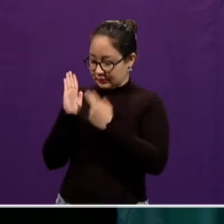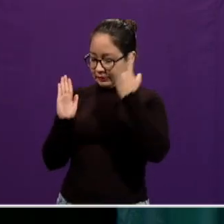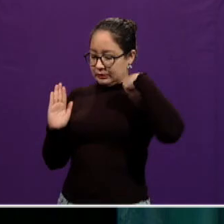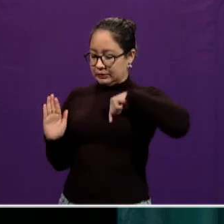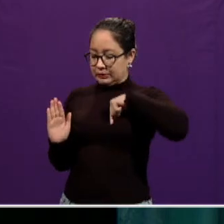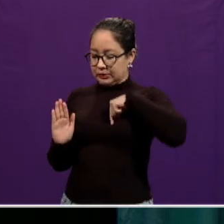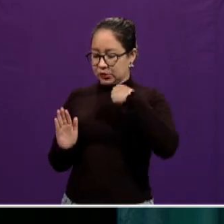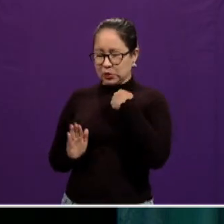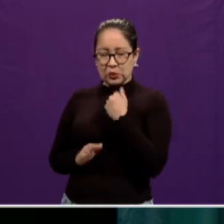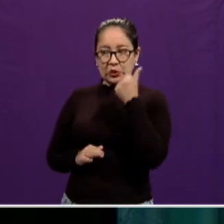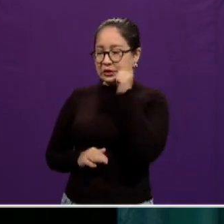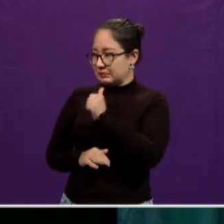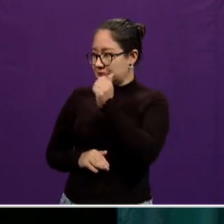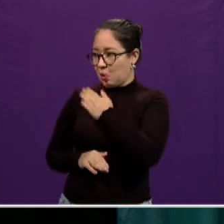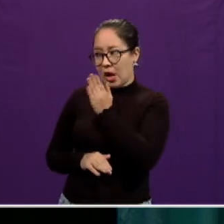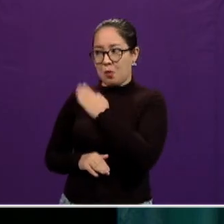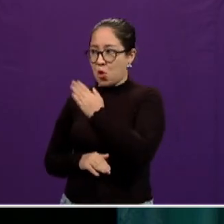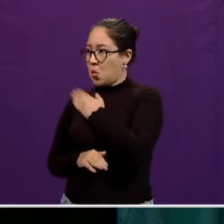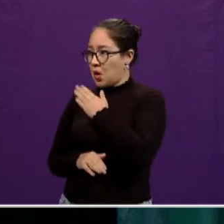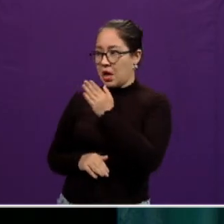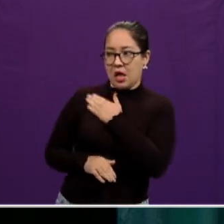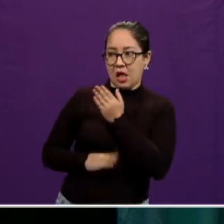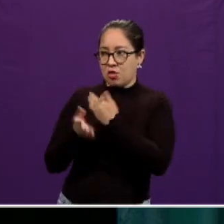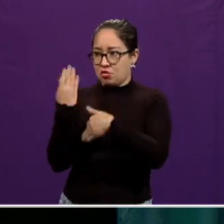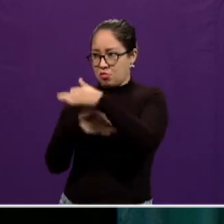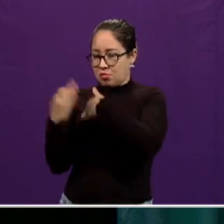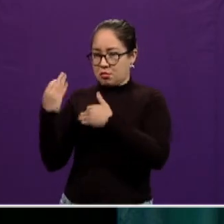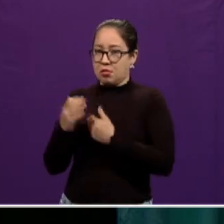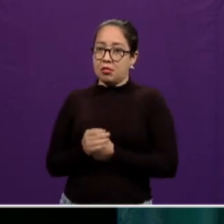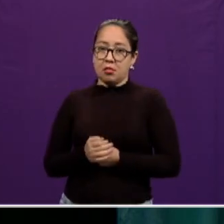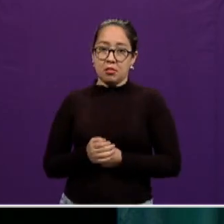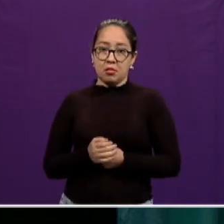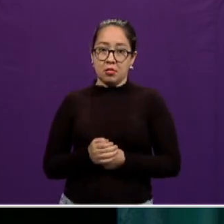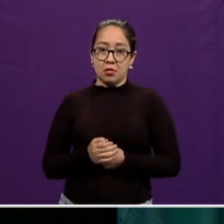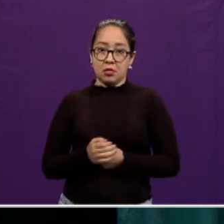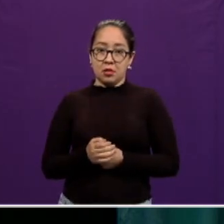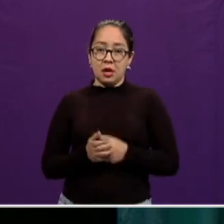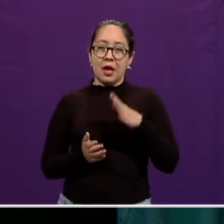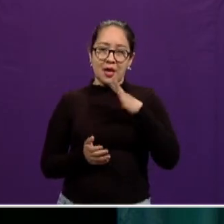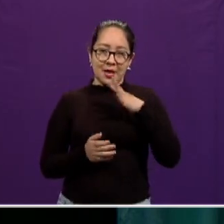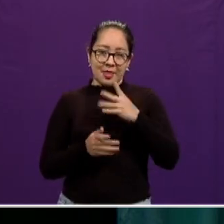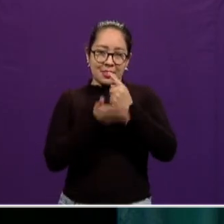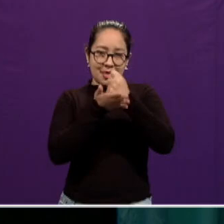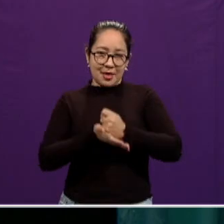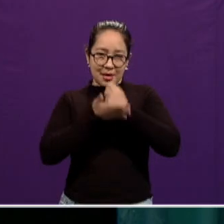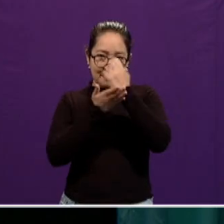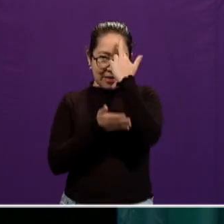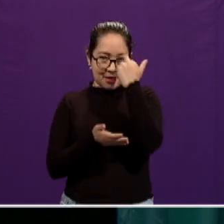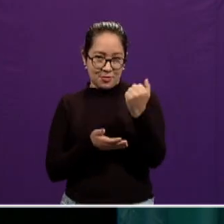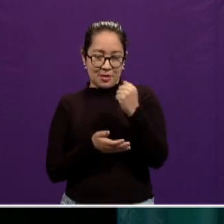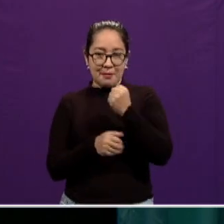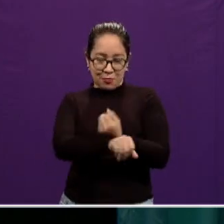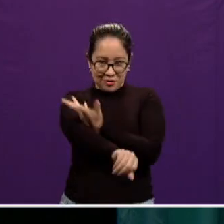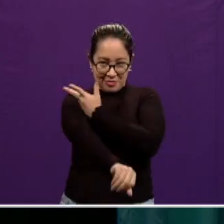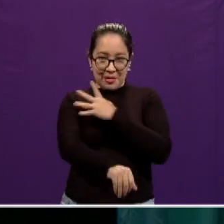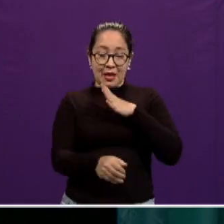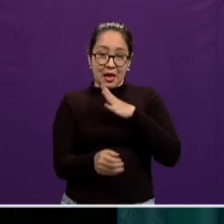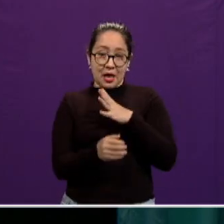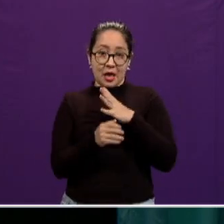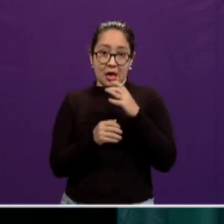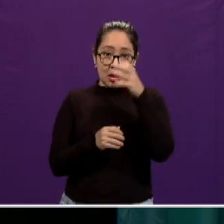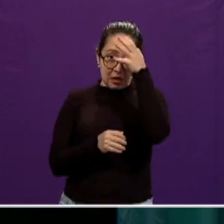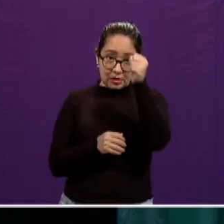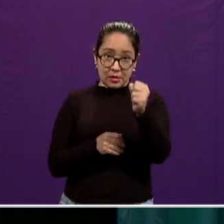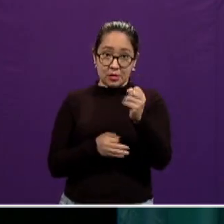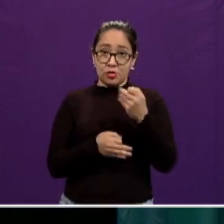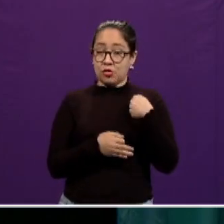debo ser buena. Debo ser buena en todo lo que haga. De hecho, hay una creencia en terapia racional emotiva que dice, debo ser competente en